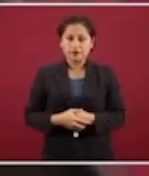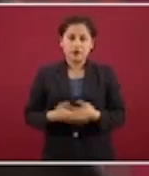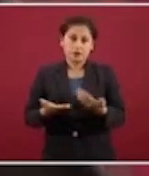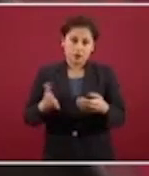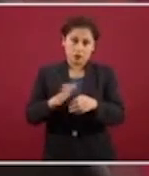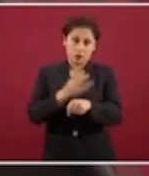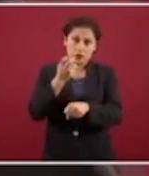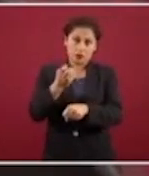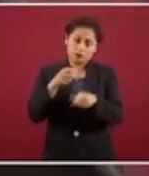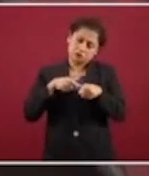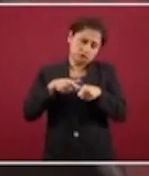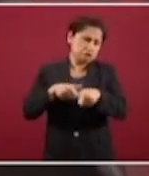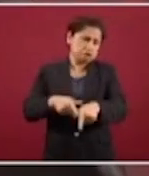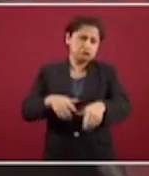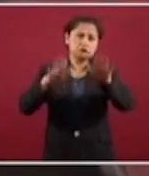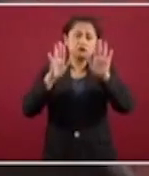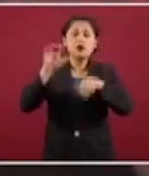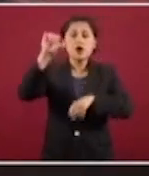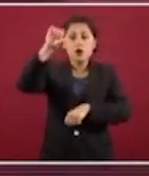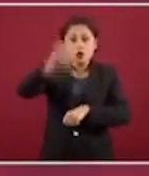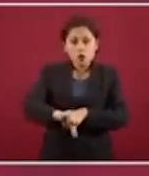Hoy voy a